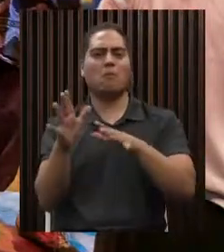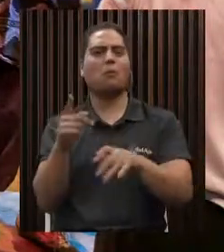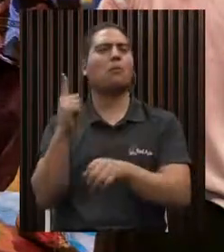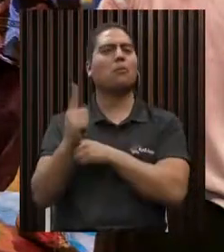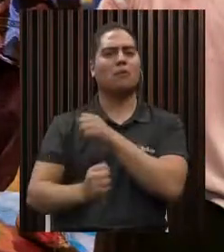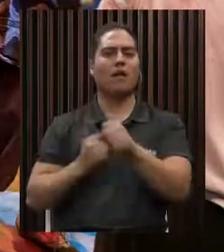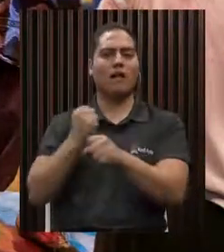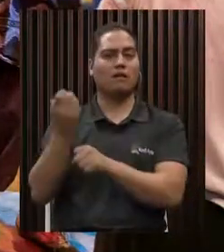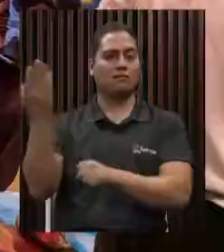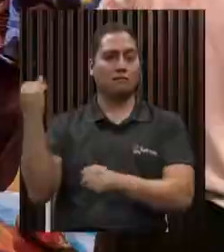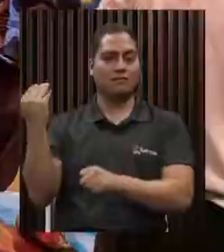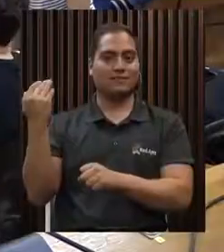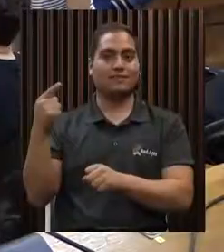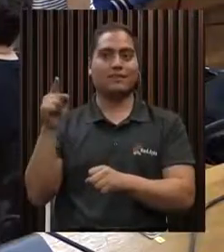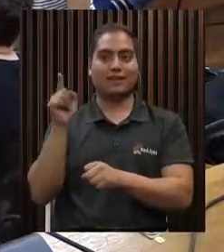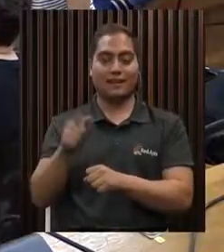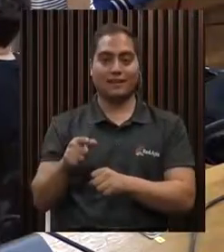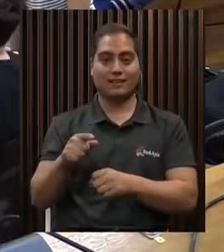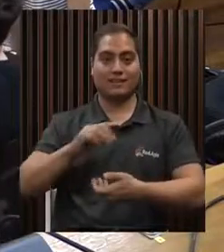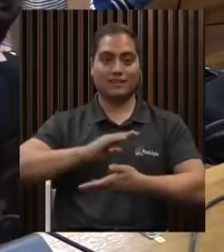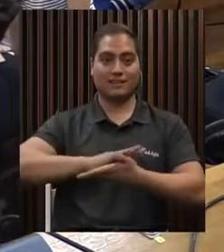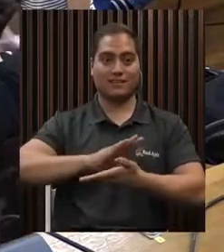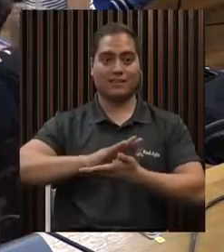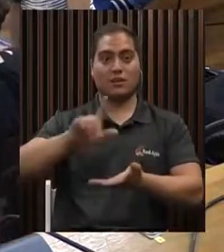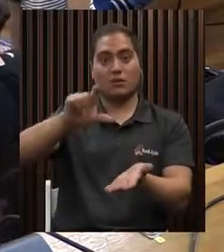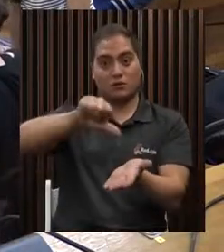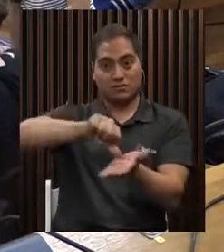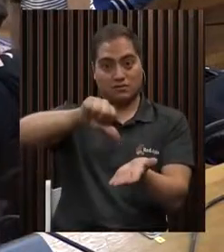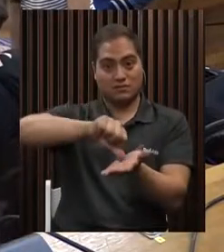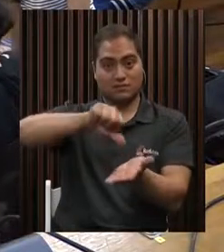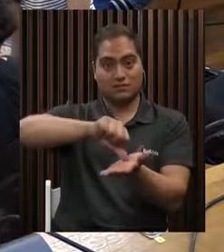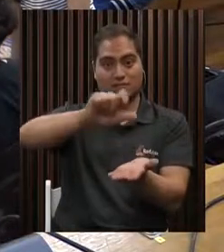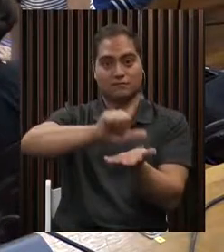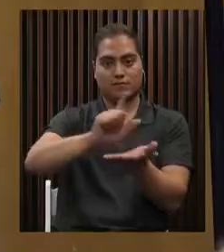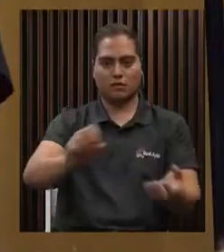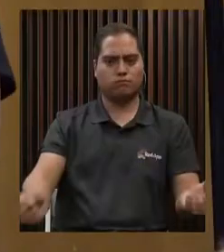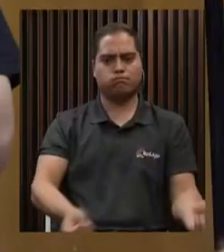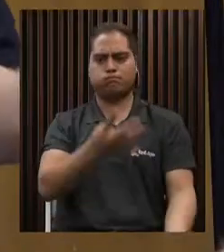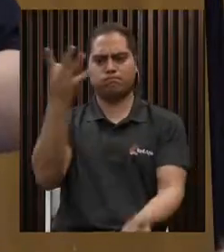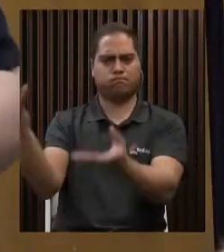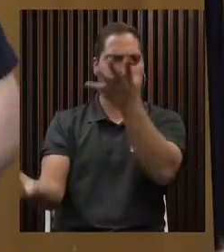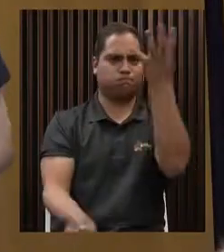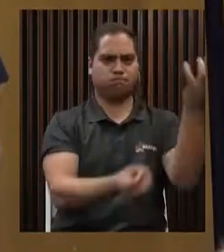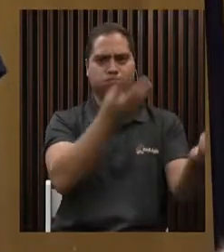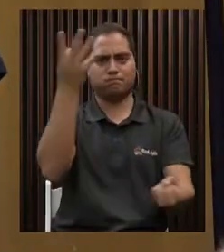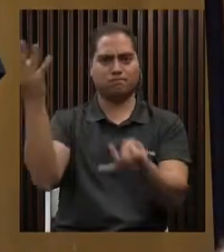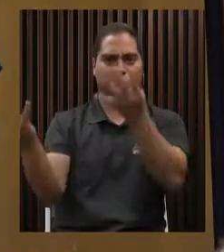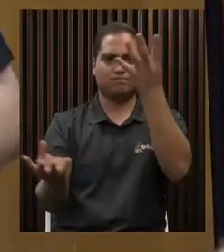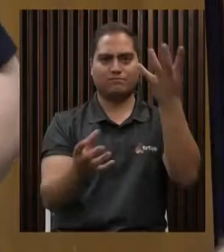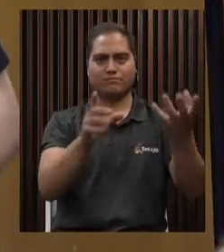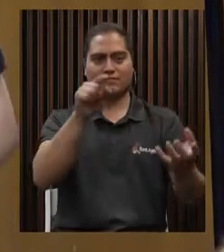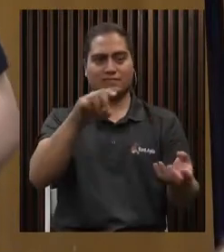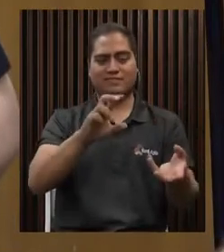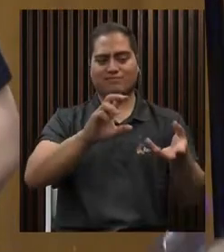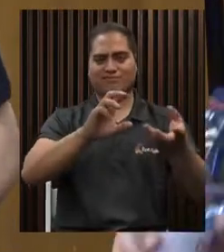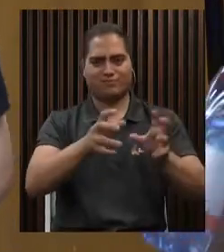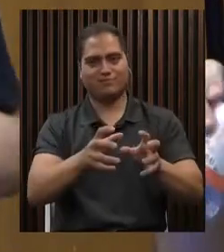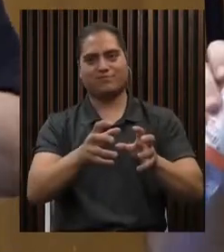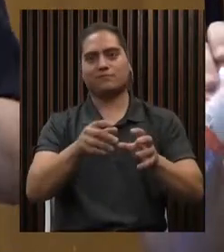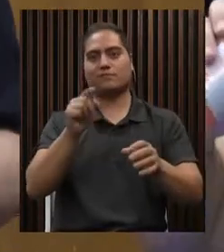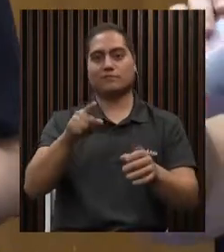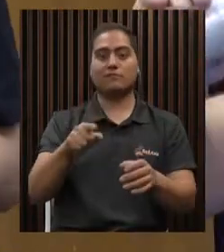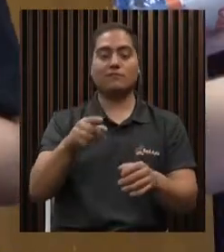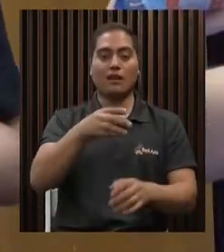centro tuvo un incendio grande en 2015 y afectó a prácticamente toda